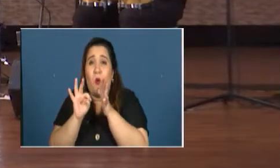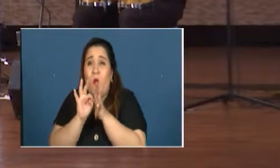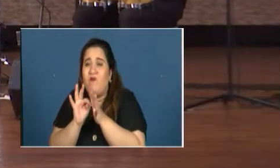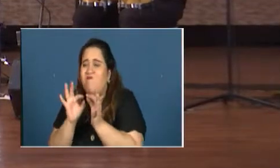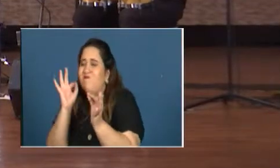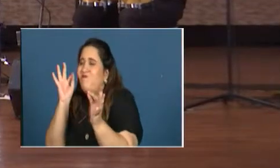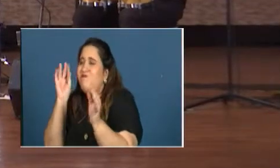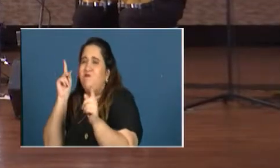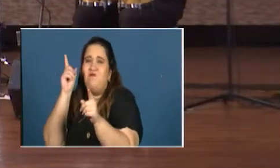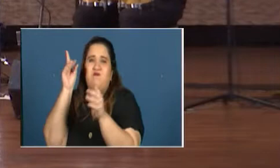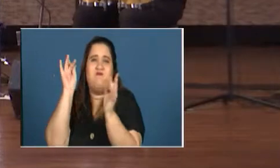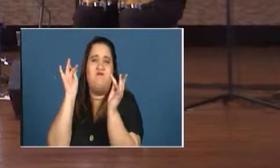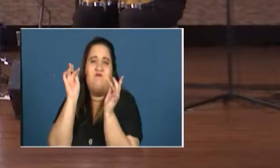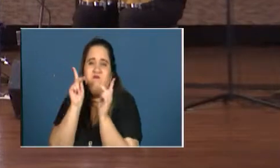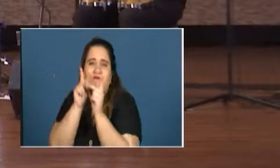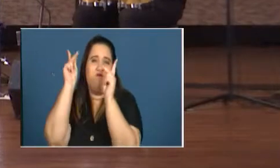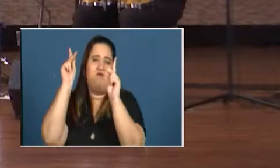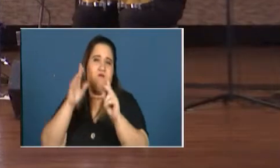preciso.